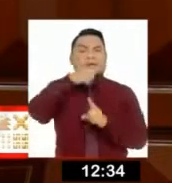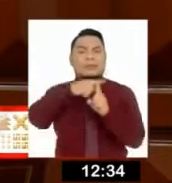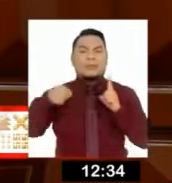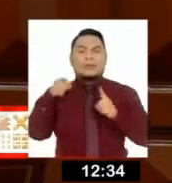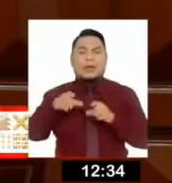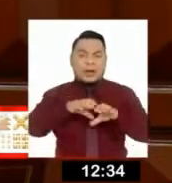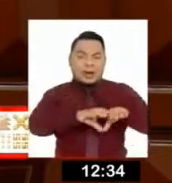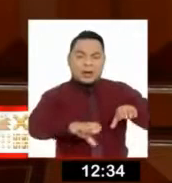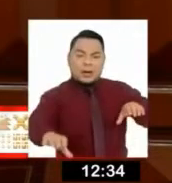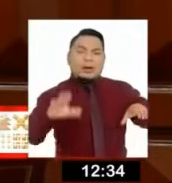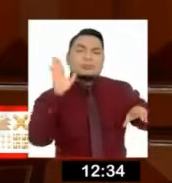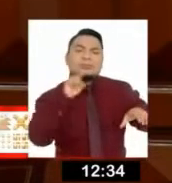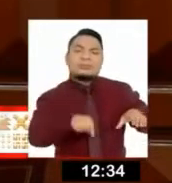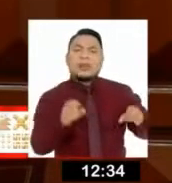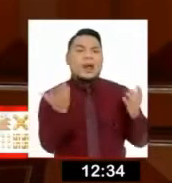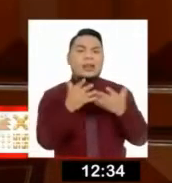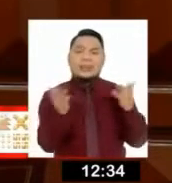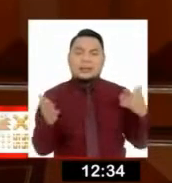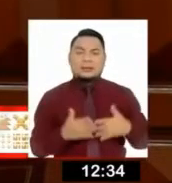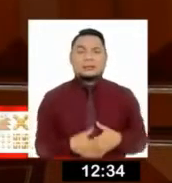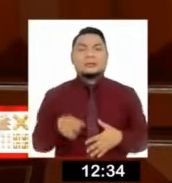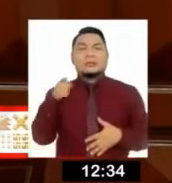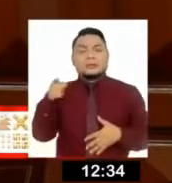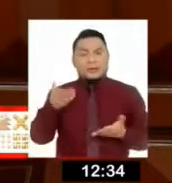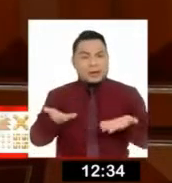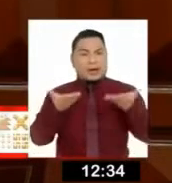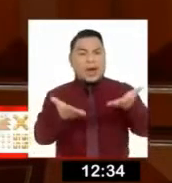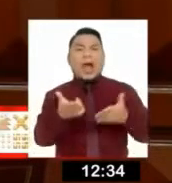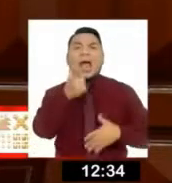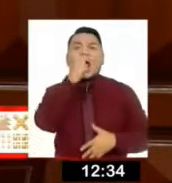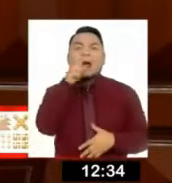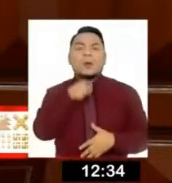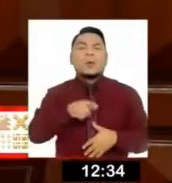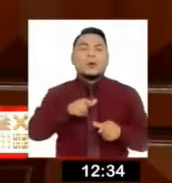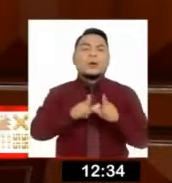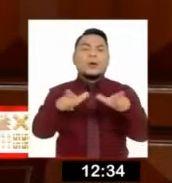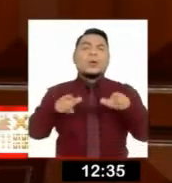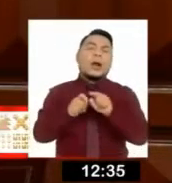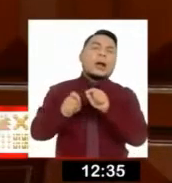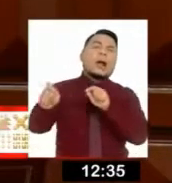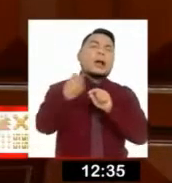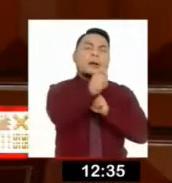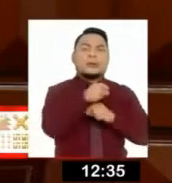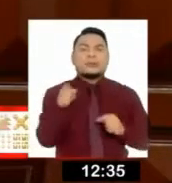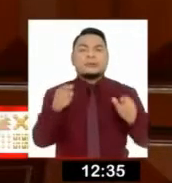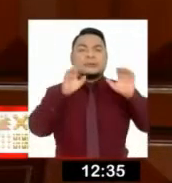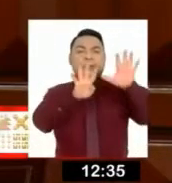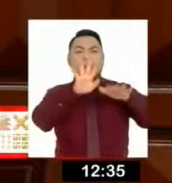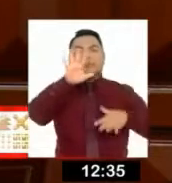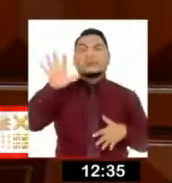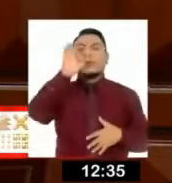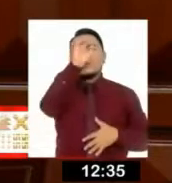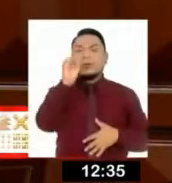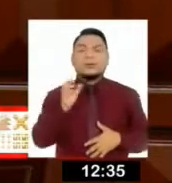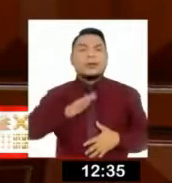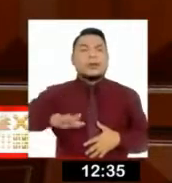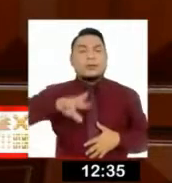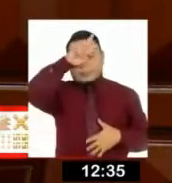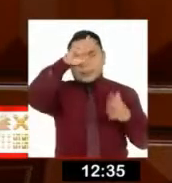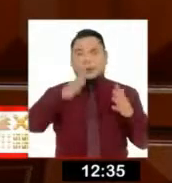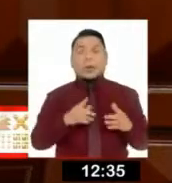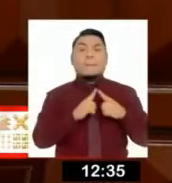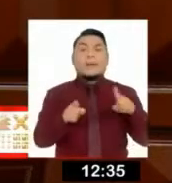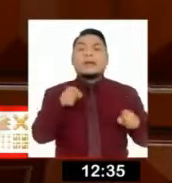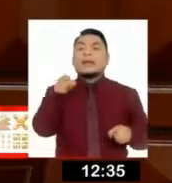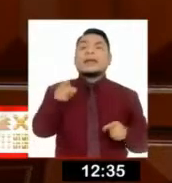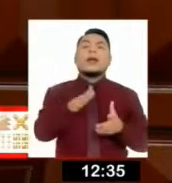de alcantarillado. La cobertura de agua en el ámbito urbano alcanza al 95% de peruanos,